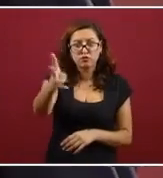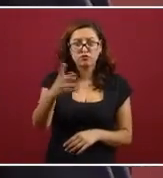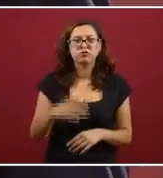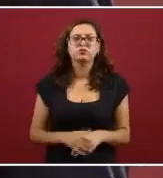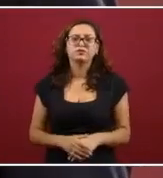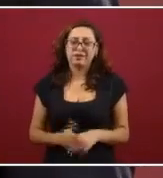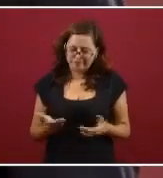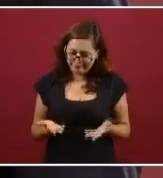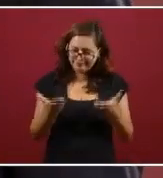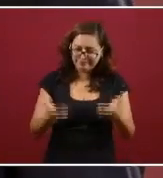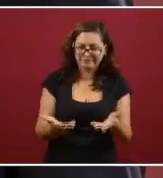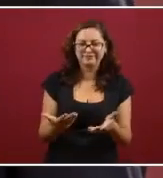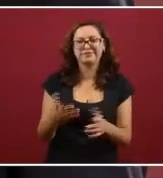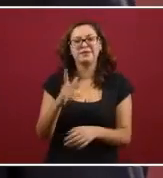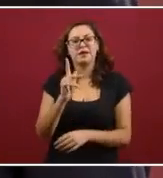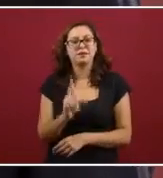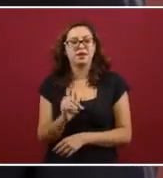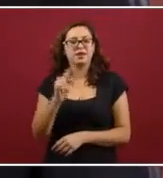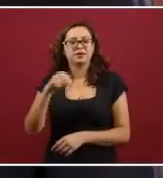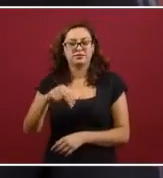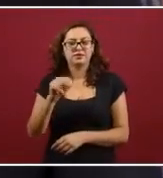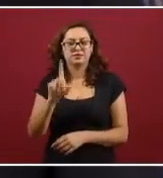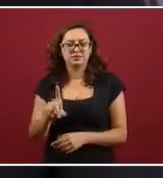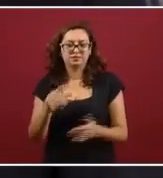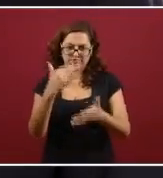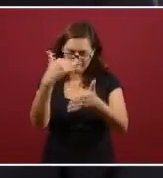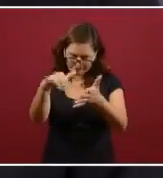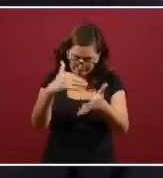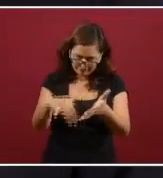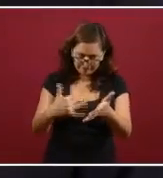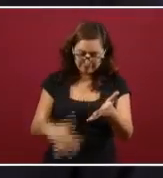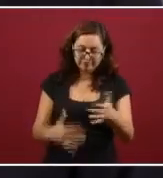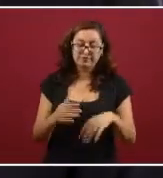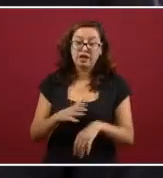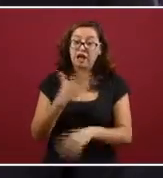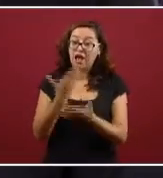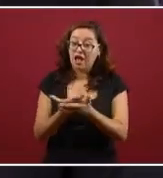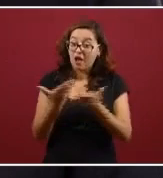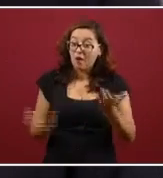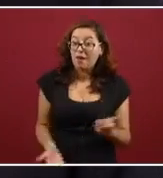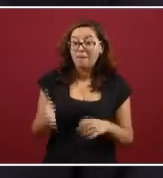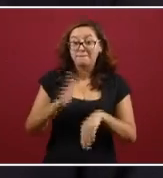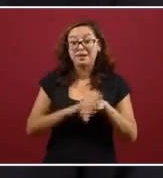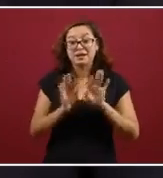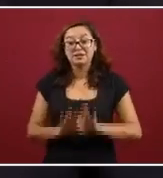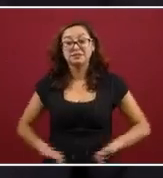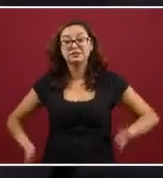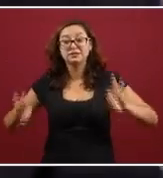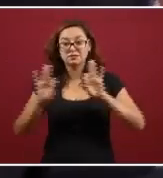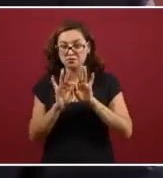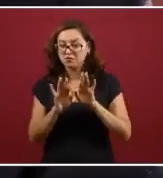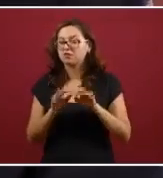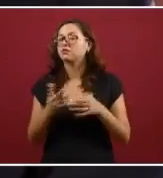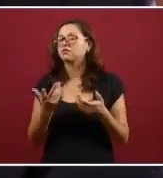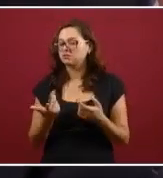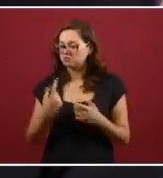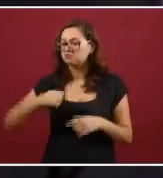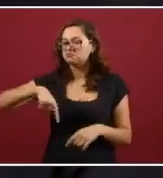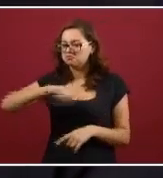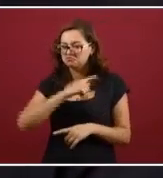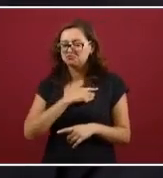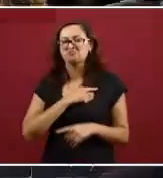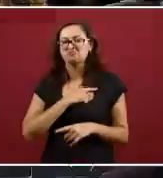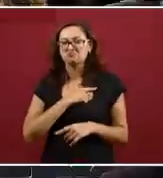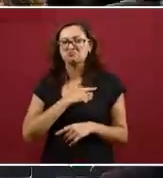Lean el programa de desarrollo, que por cierto, ahora con más razón lo vamos a